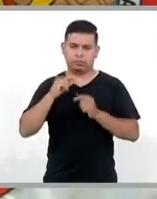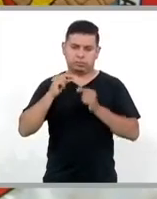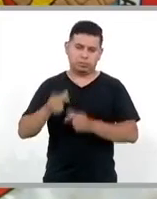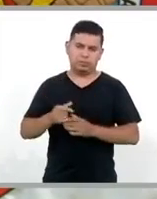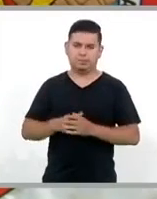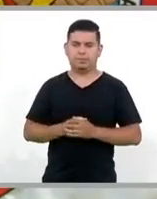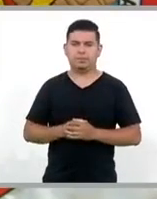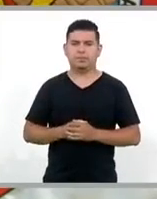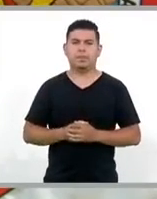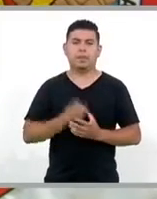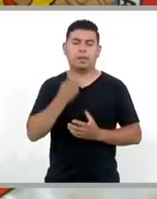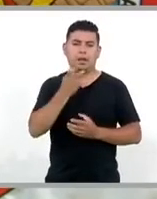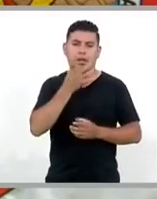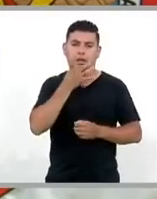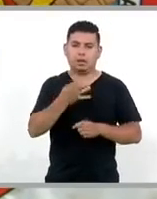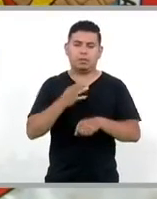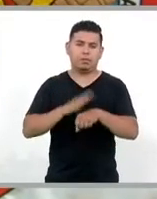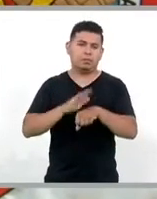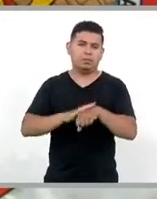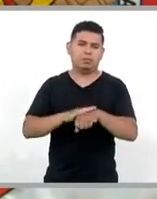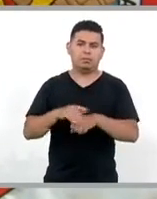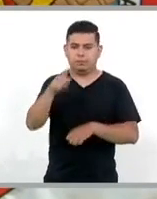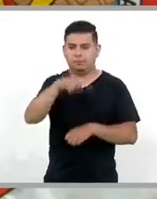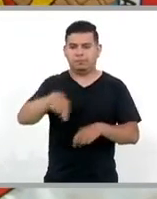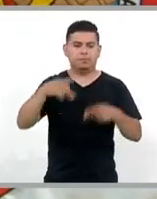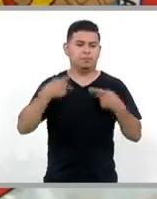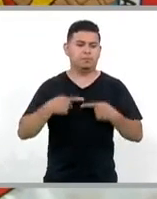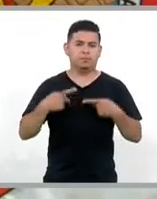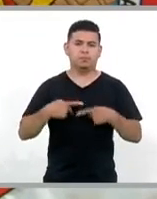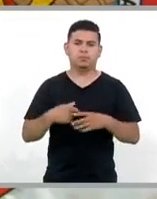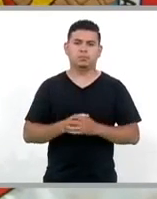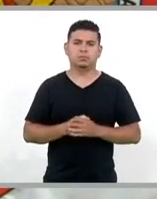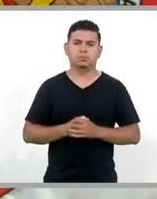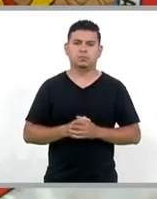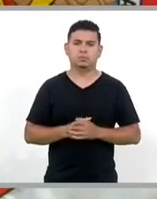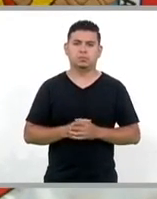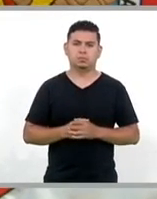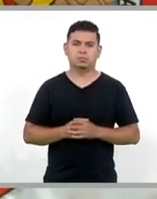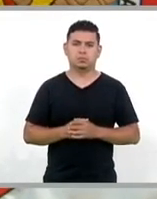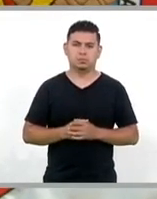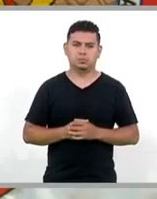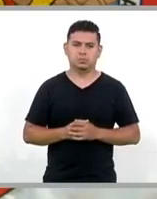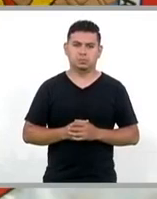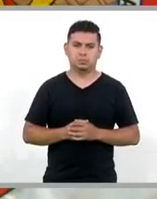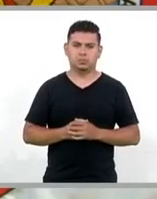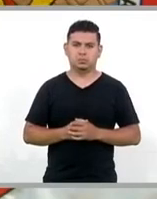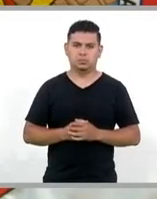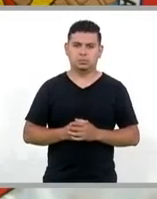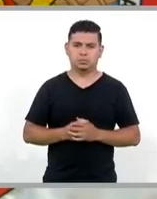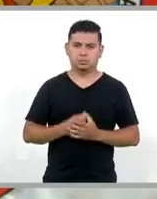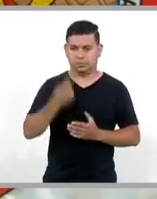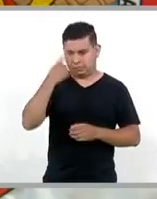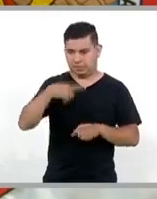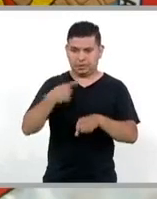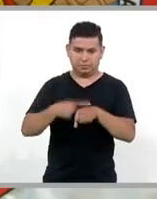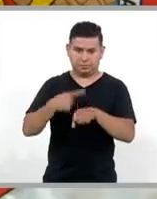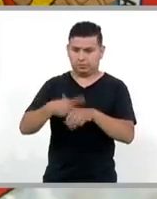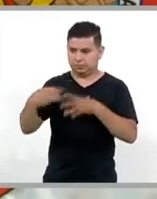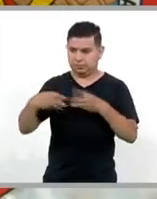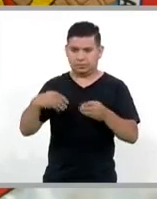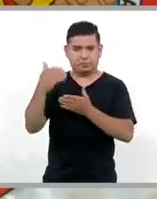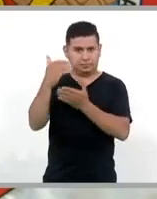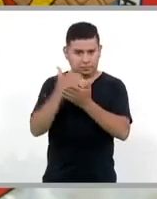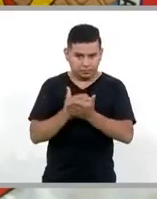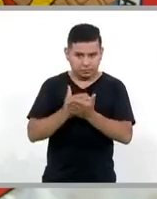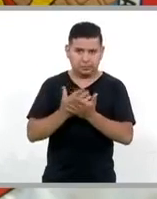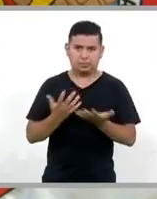es importante reiterar a la población que para disminuir el número de contagios es